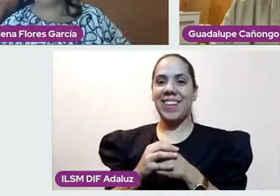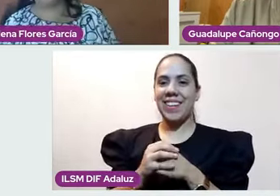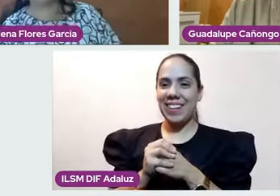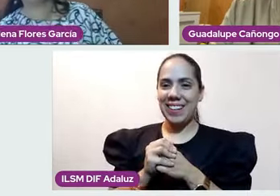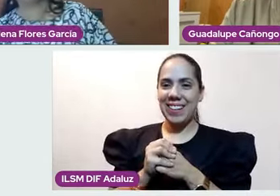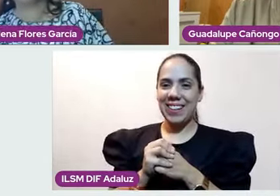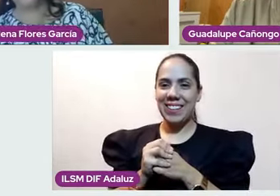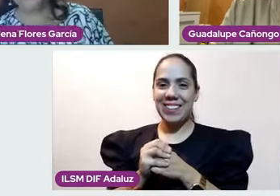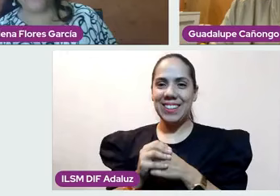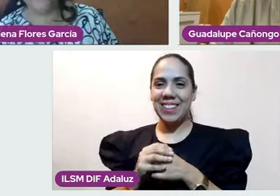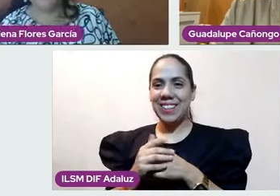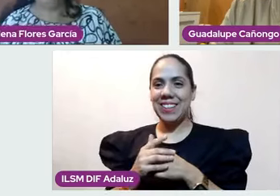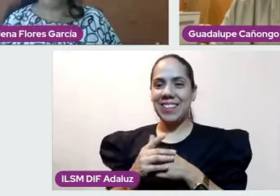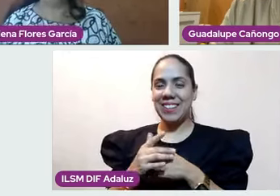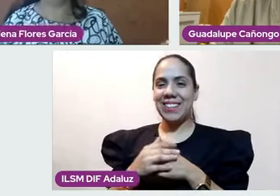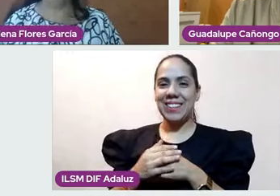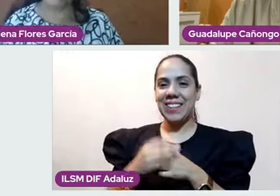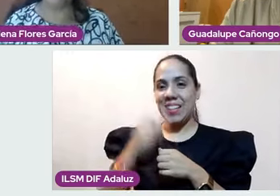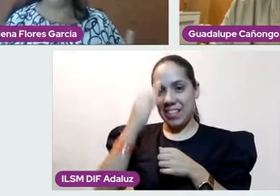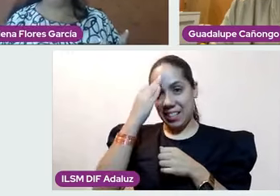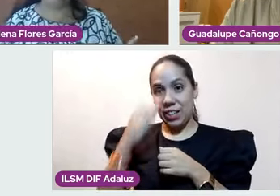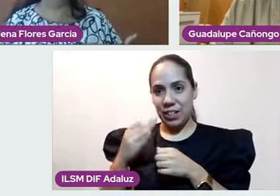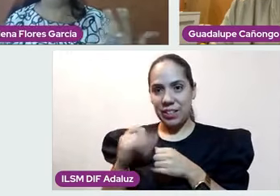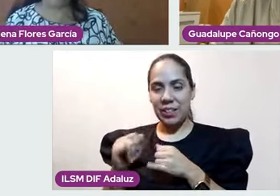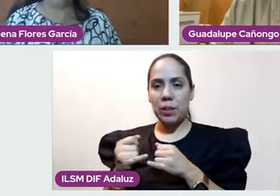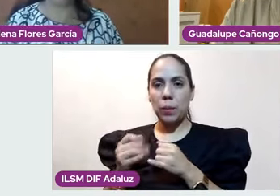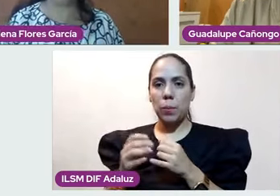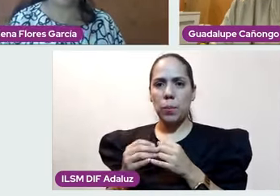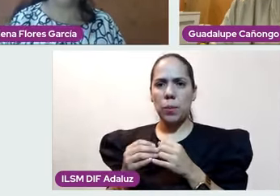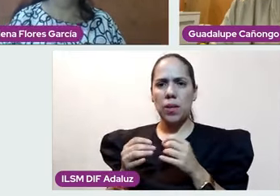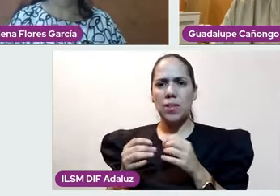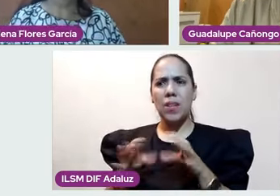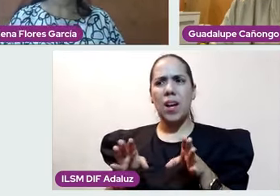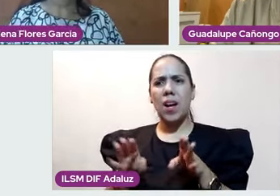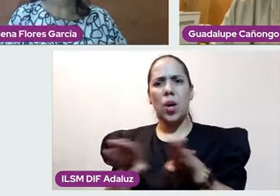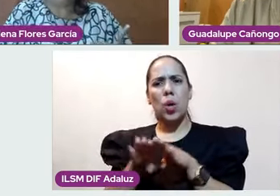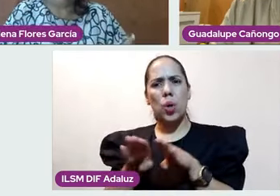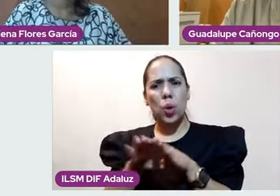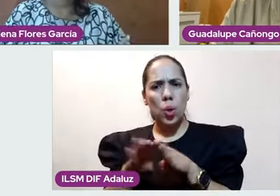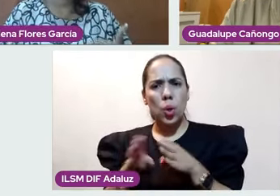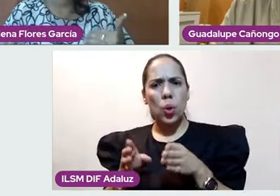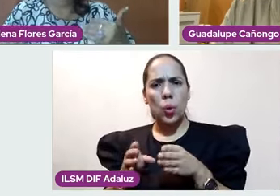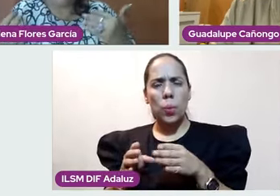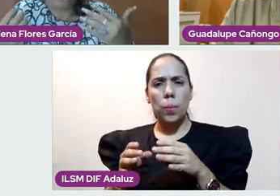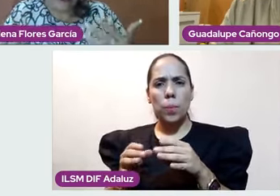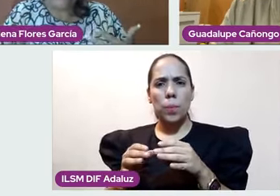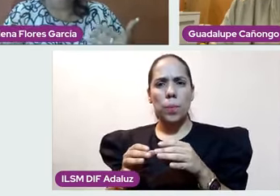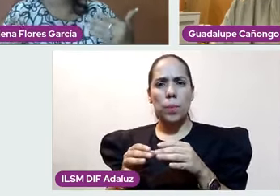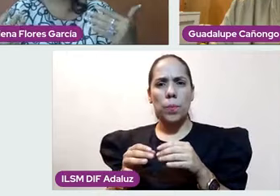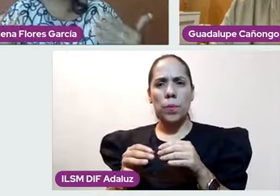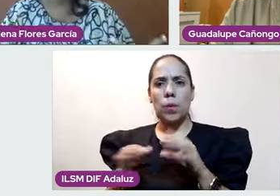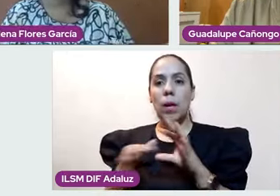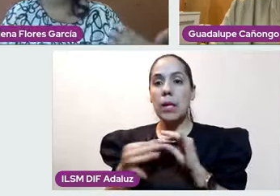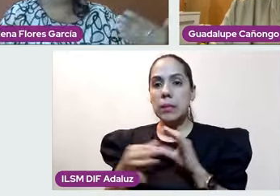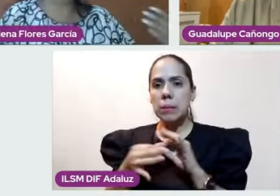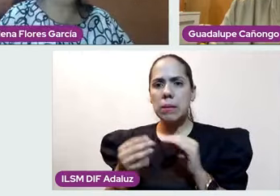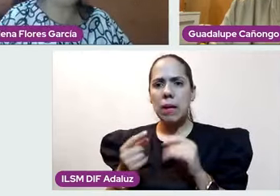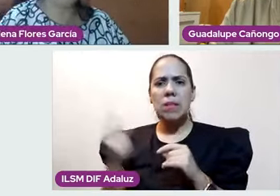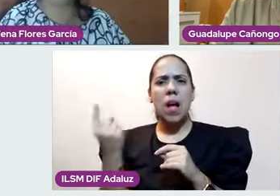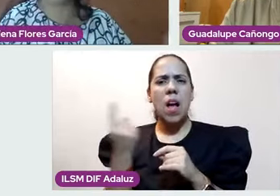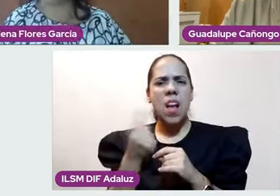muy críticos en el sentido, bueno, también que la audiencia puede escuchar qué cosas